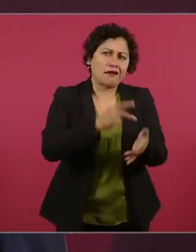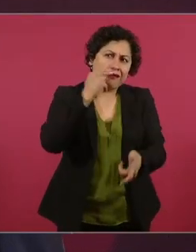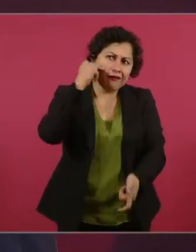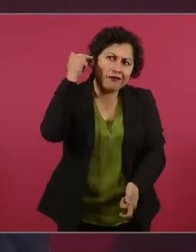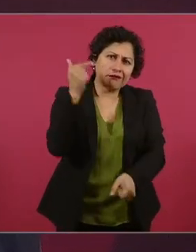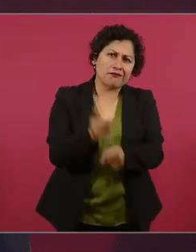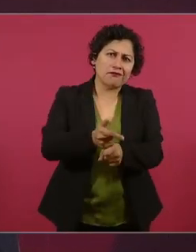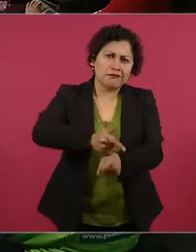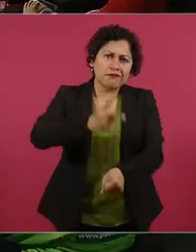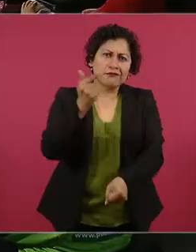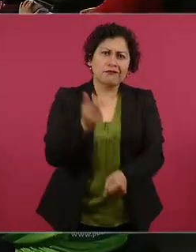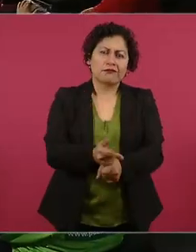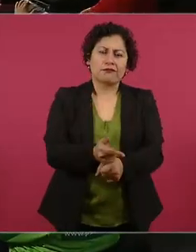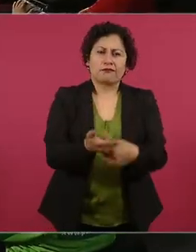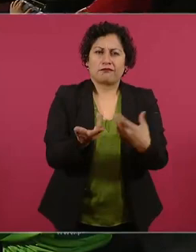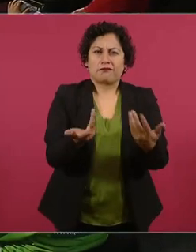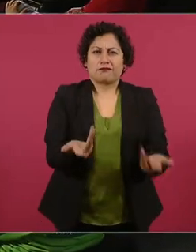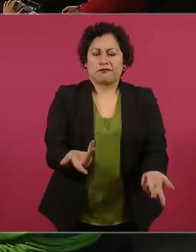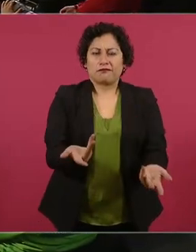Entonces, ¿cuál es